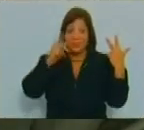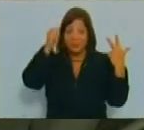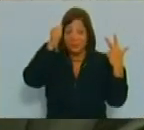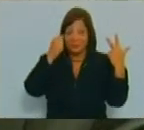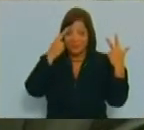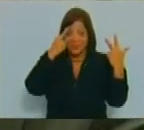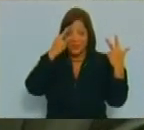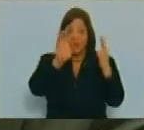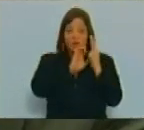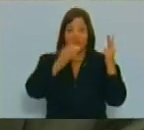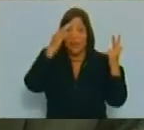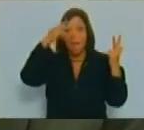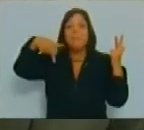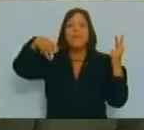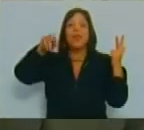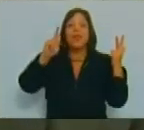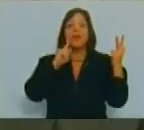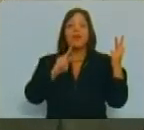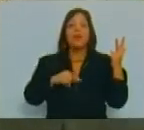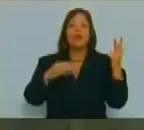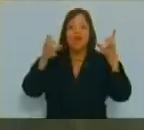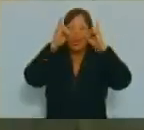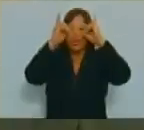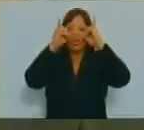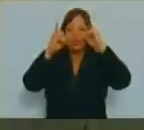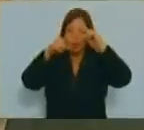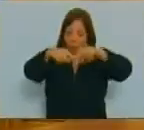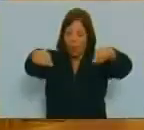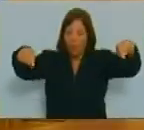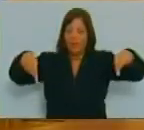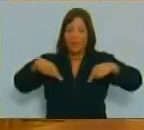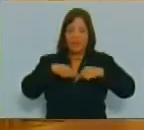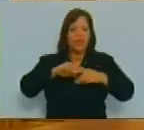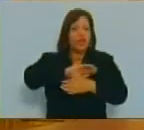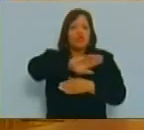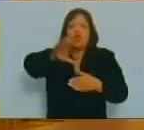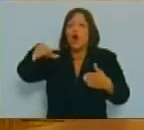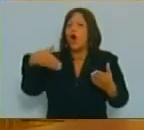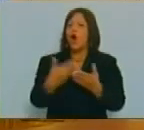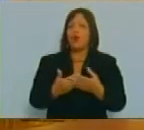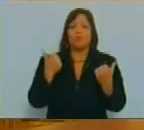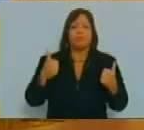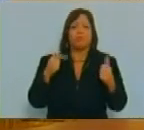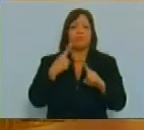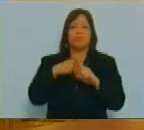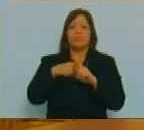el cuadrante de paz doctora del cje rodríguez sirve para todos